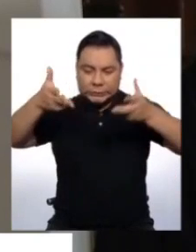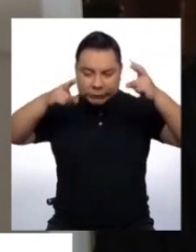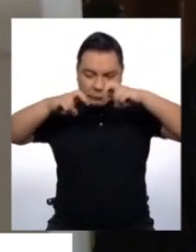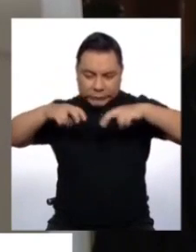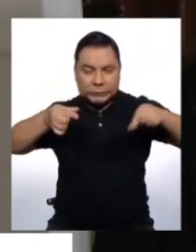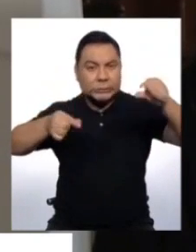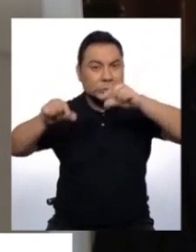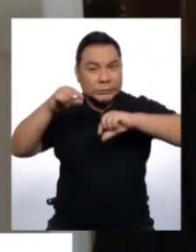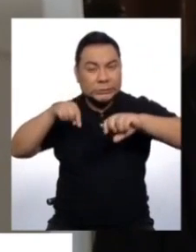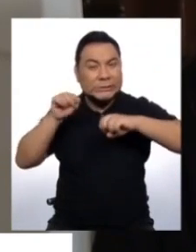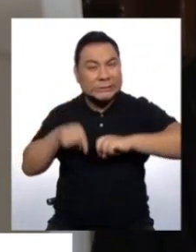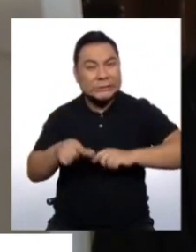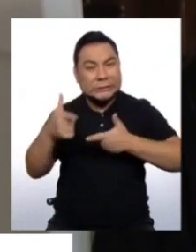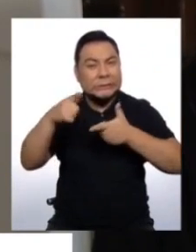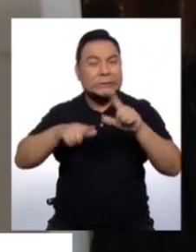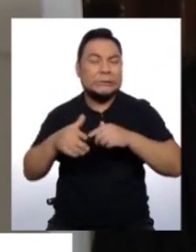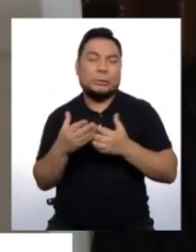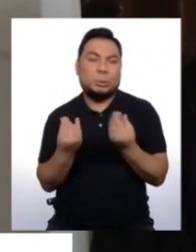realizar la misma.